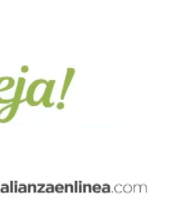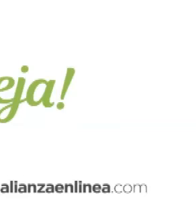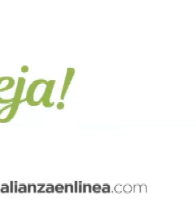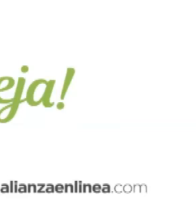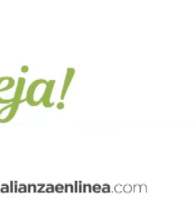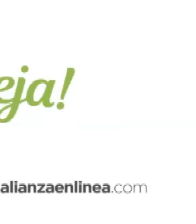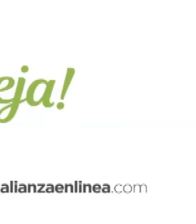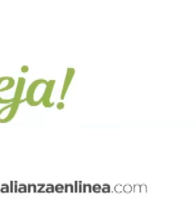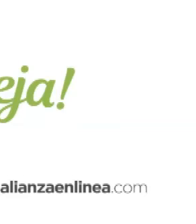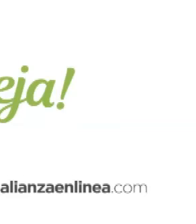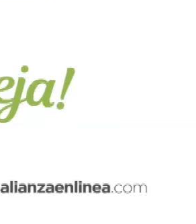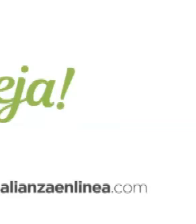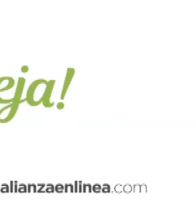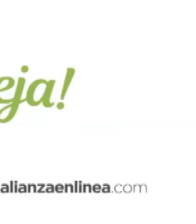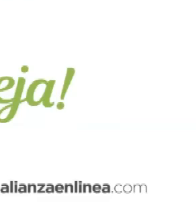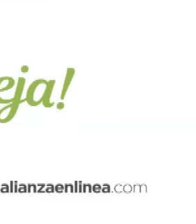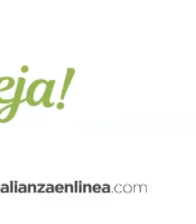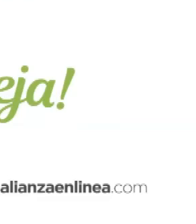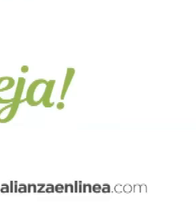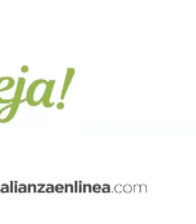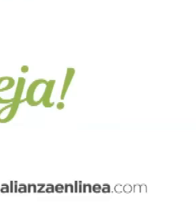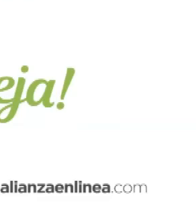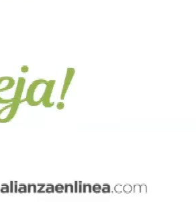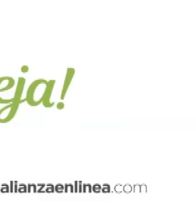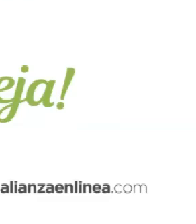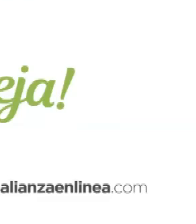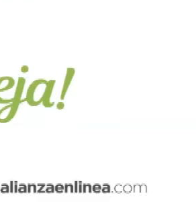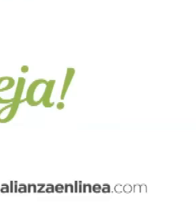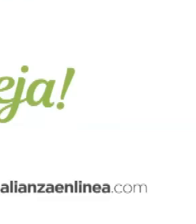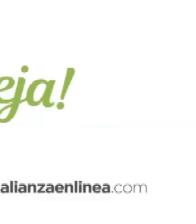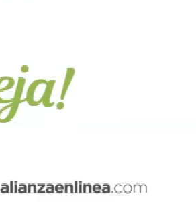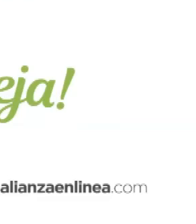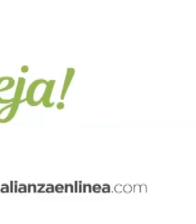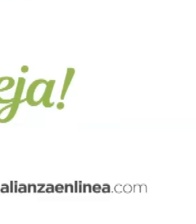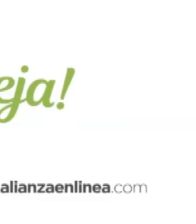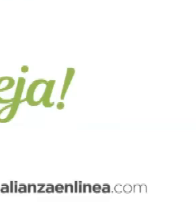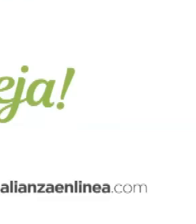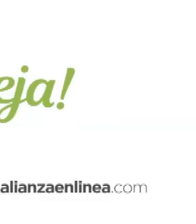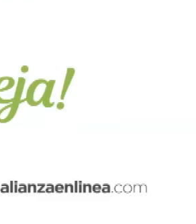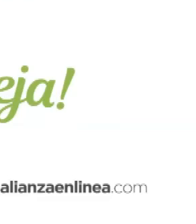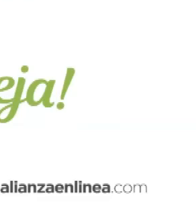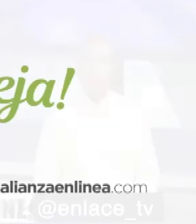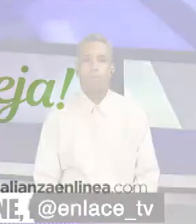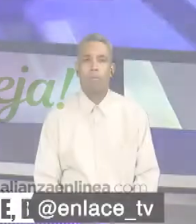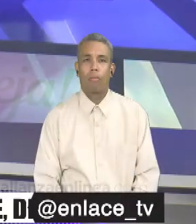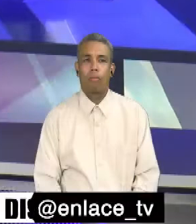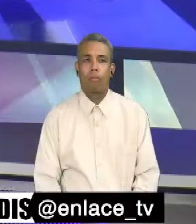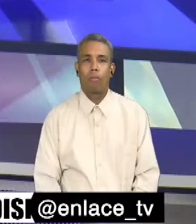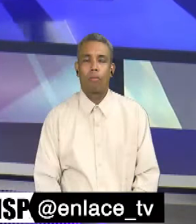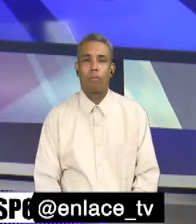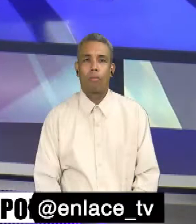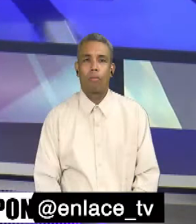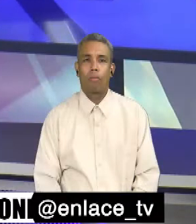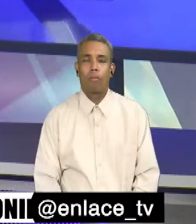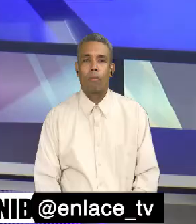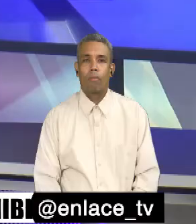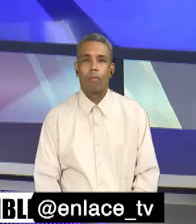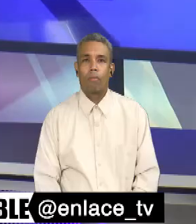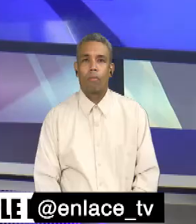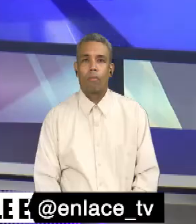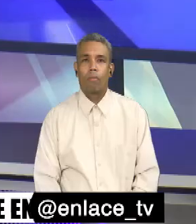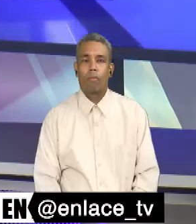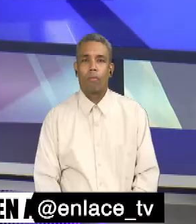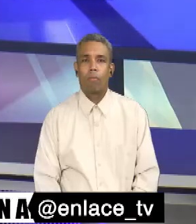Reciba asesoría personalizada en su oficina ubicada en la calle 50, número 1886 del barrio Colombia. Y seguimos llevando a nuestra comunidad